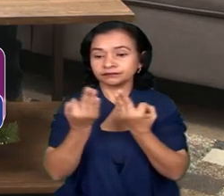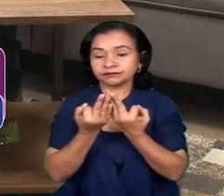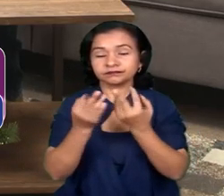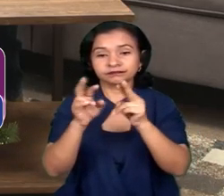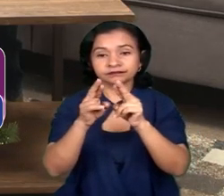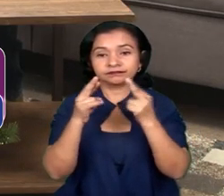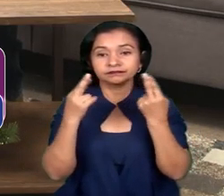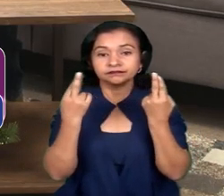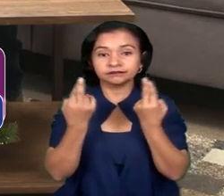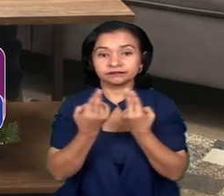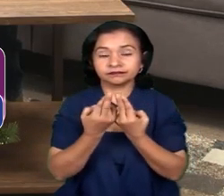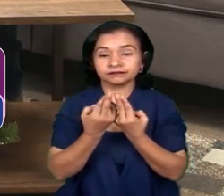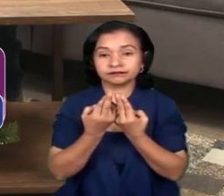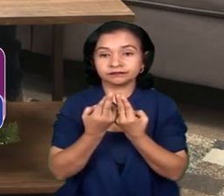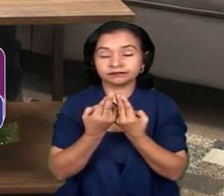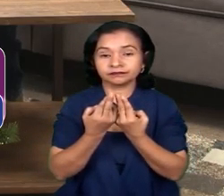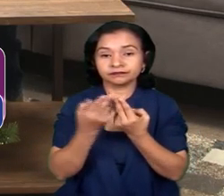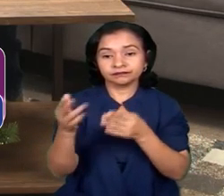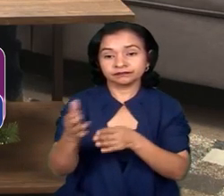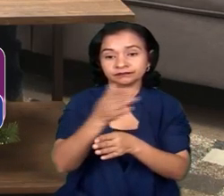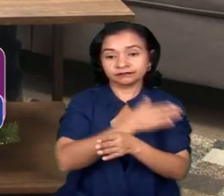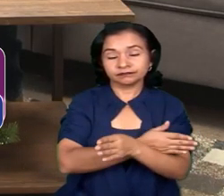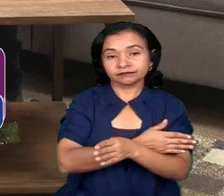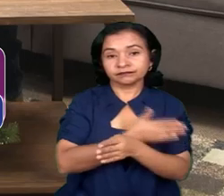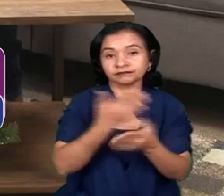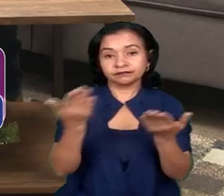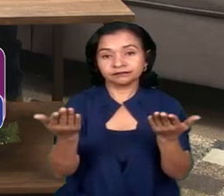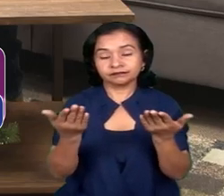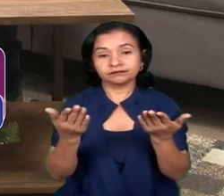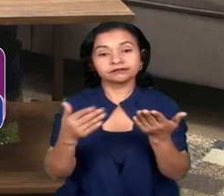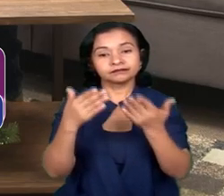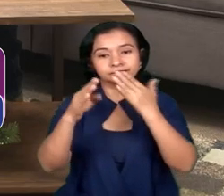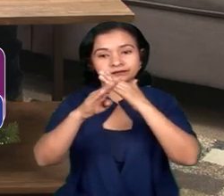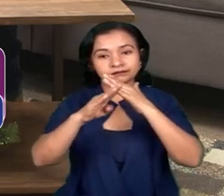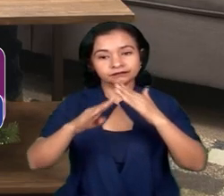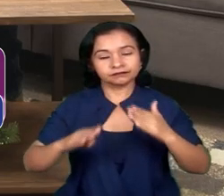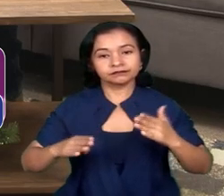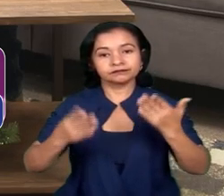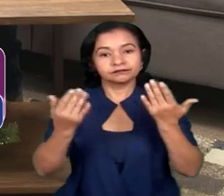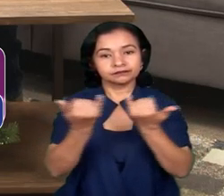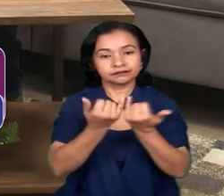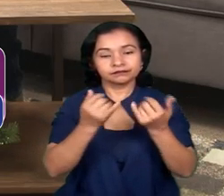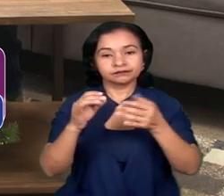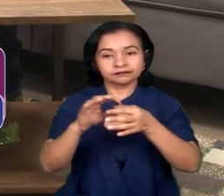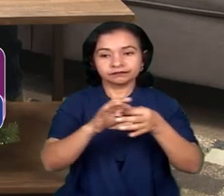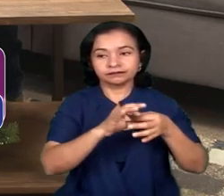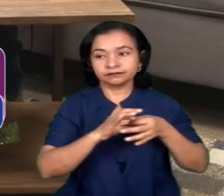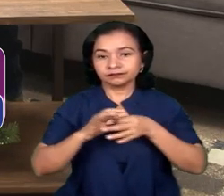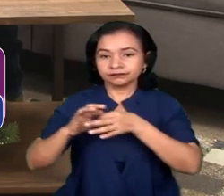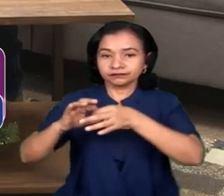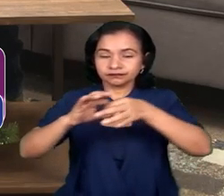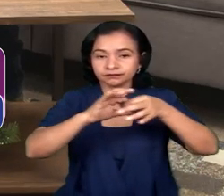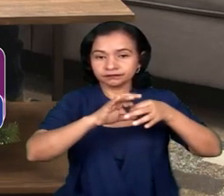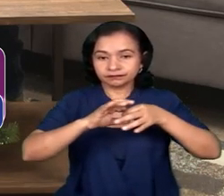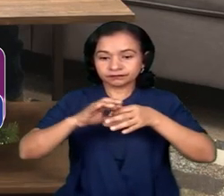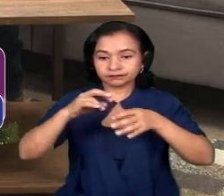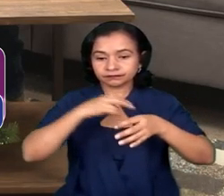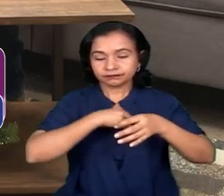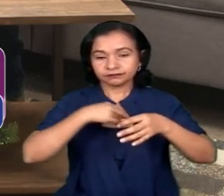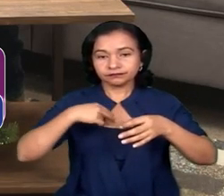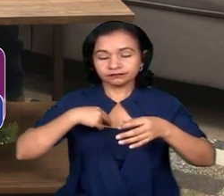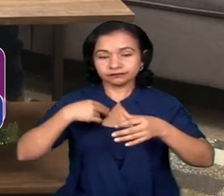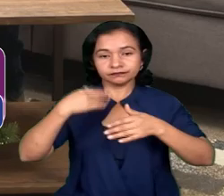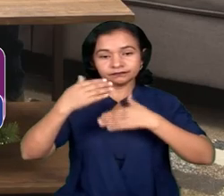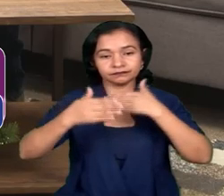reunirme, ya no con esa situación anterior, sino en paz y en tranquilidad y en unidad. Creo que nosotros hemos venido